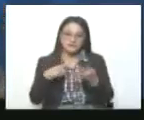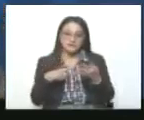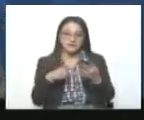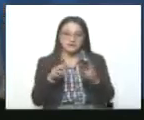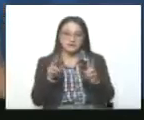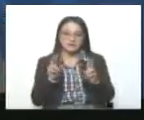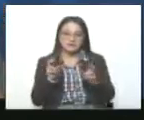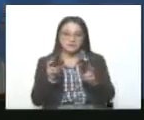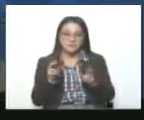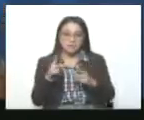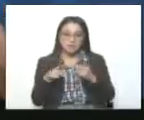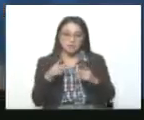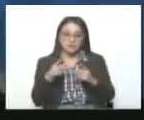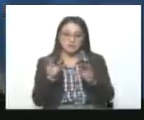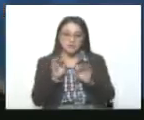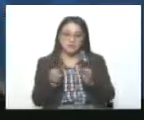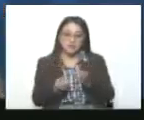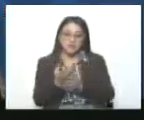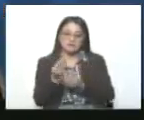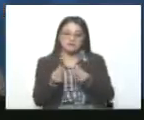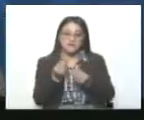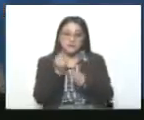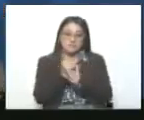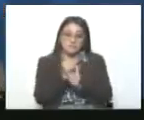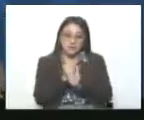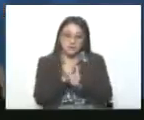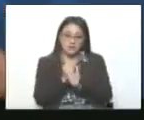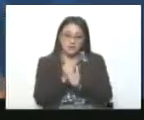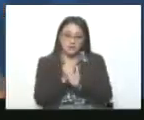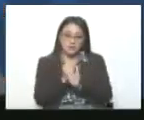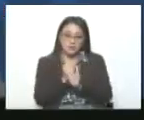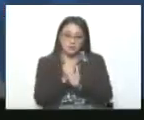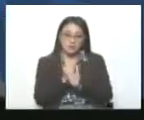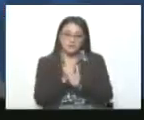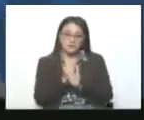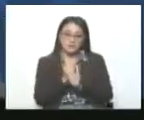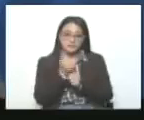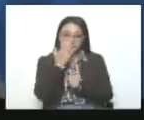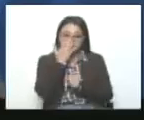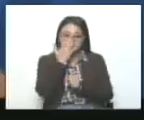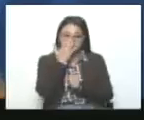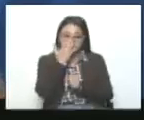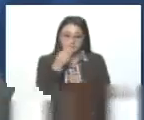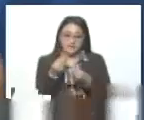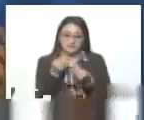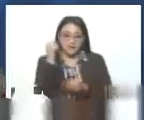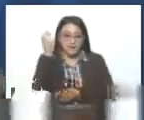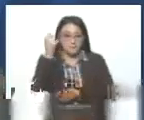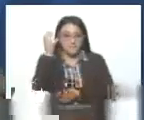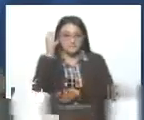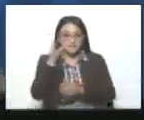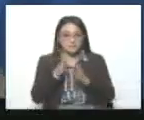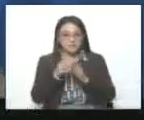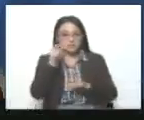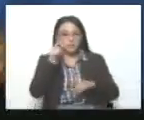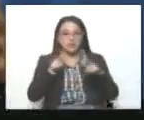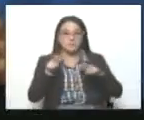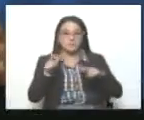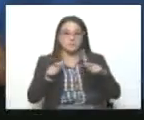matriz productiva. Es la forma de crear empleo, es la forma de generar capacidades para la gente